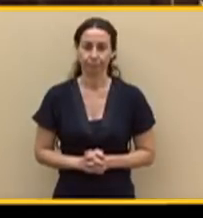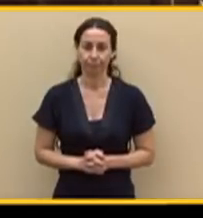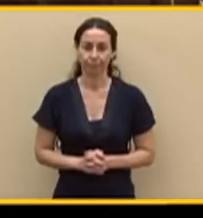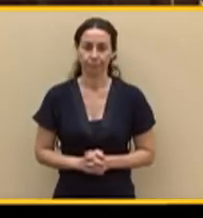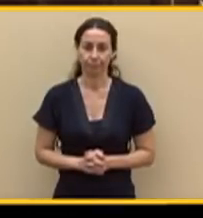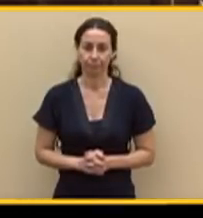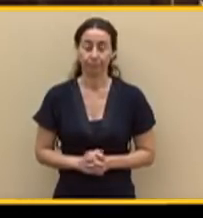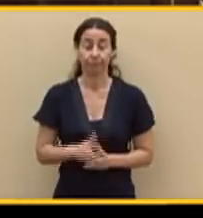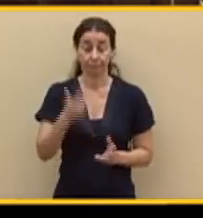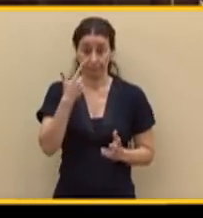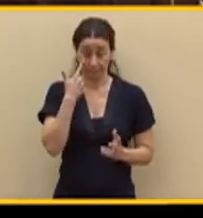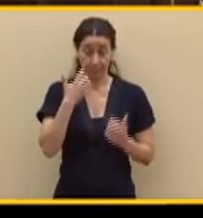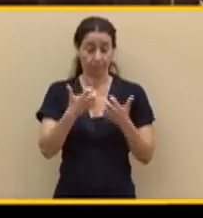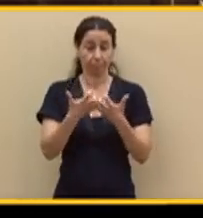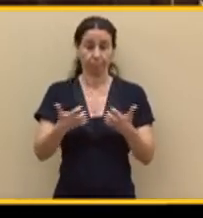señorías,